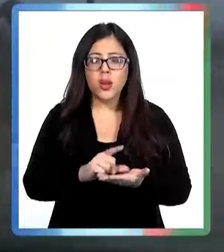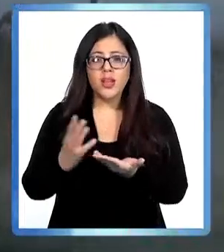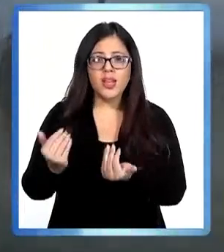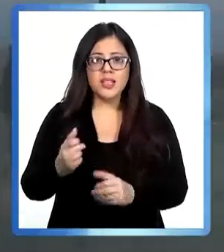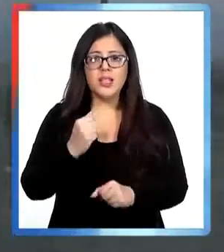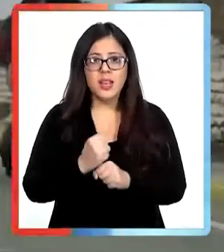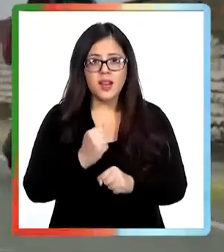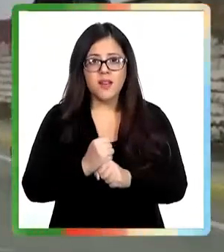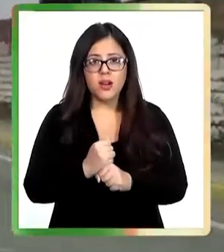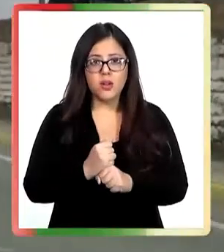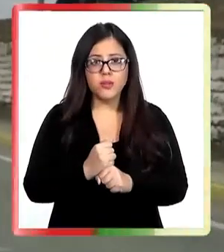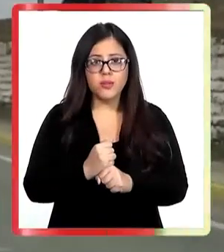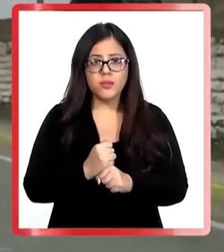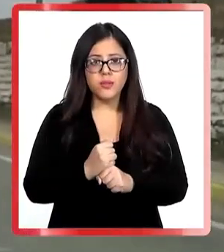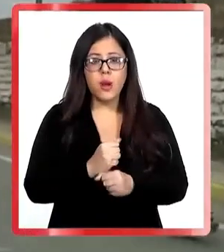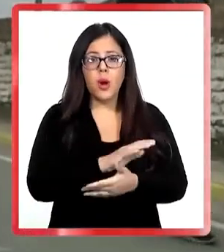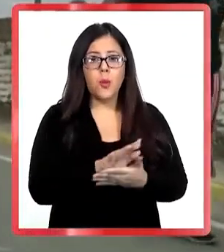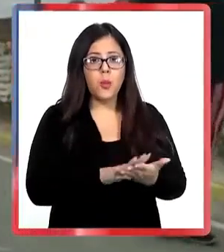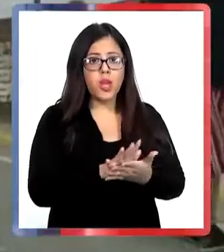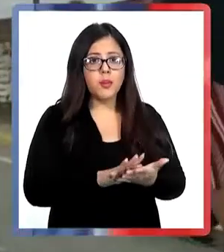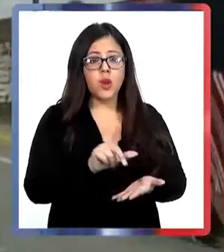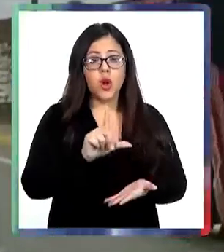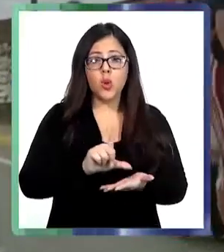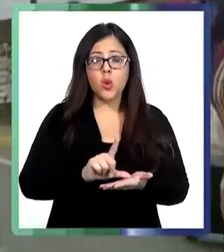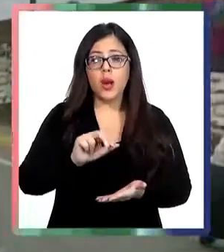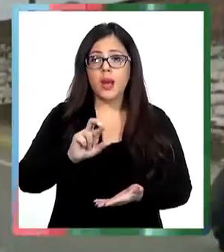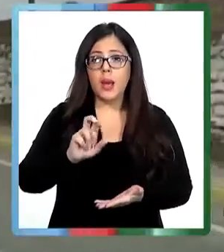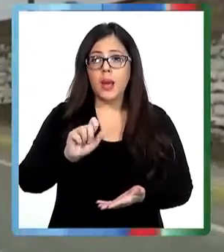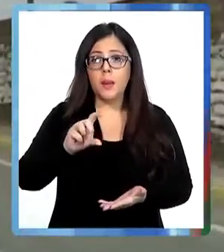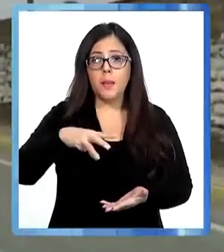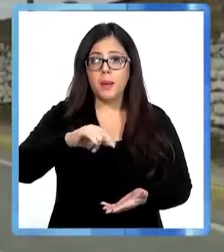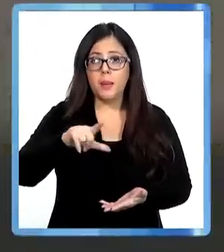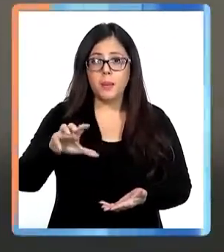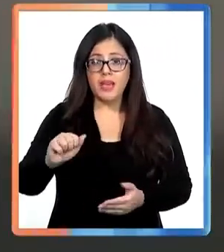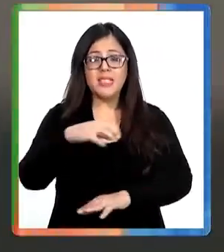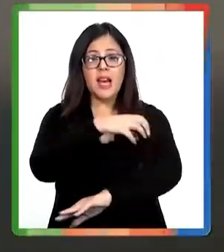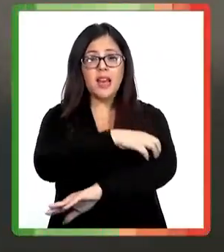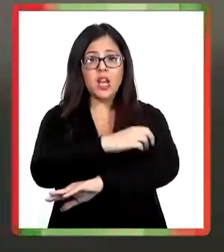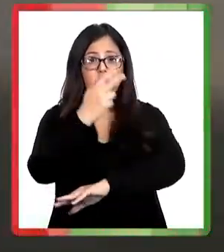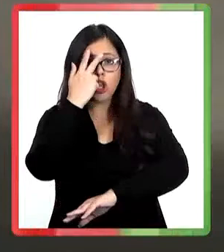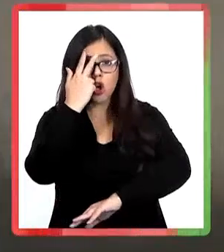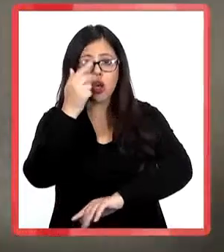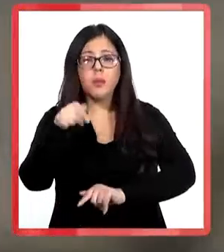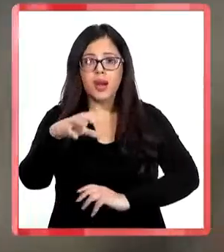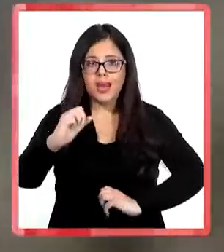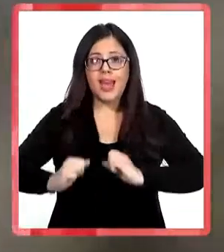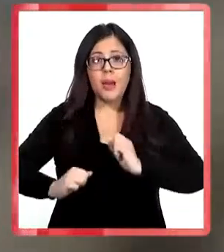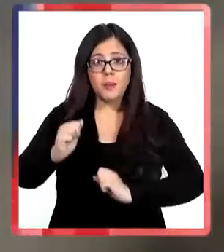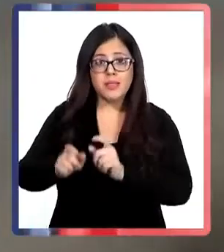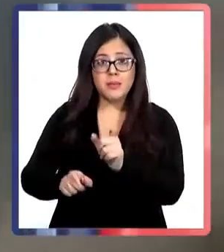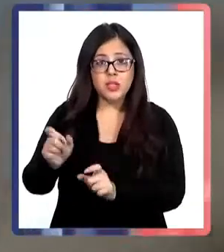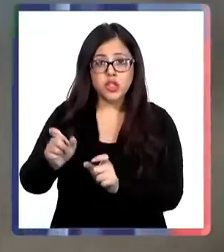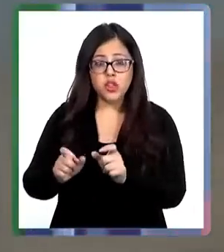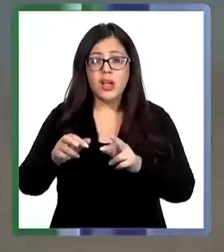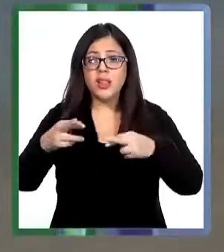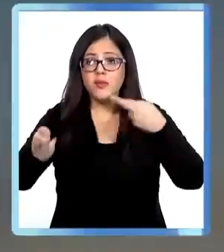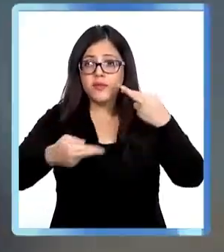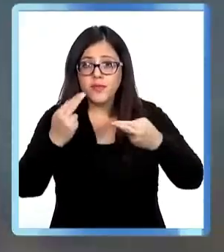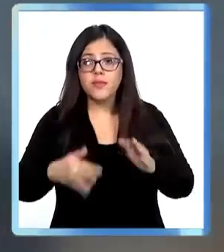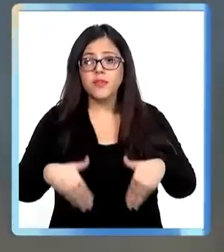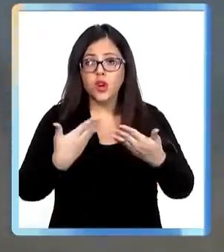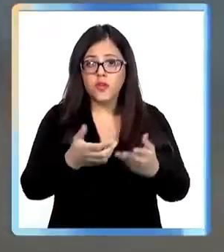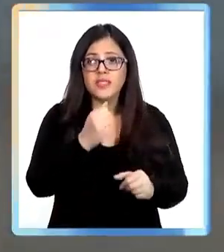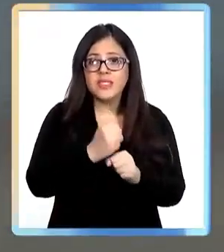requieren trabajo. Déjame ponerte un ejemplo. En la zona de Palmilla, en la región de Coquimbo, los empresarios gastronómicos